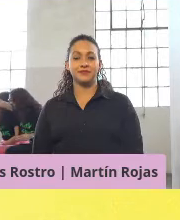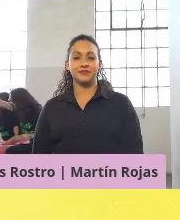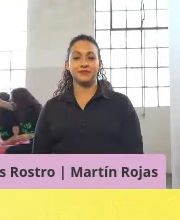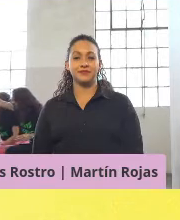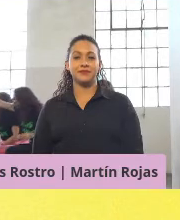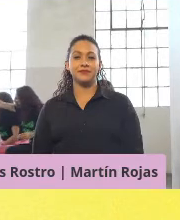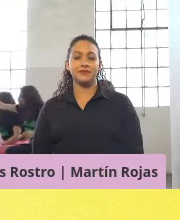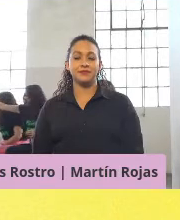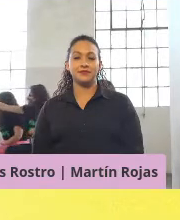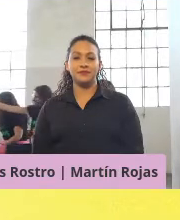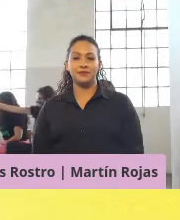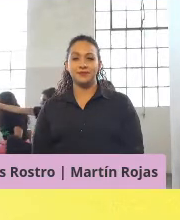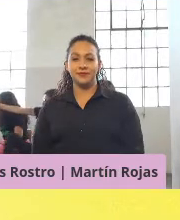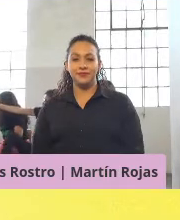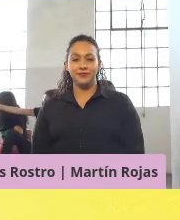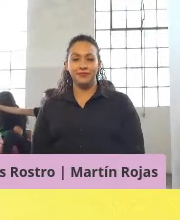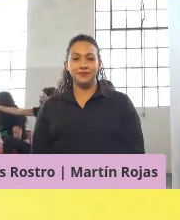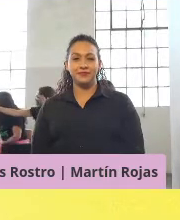¿Sí?